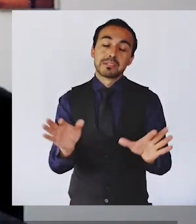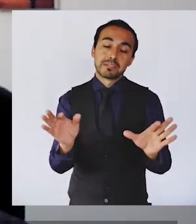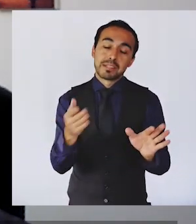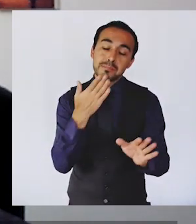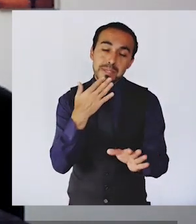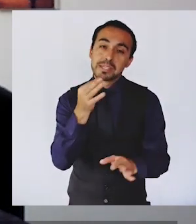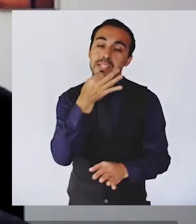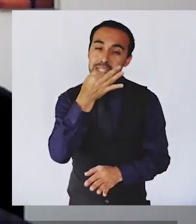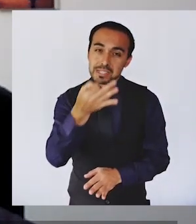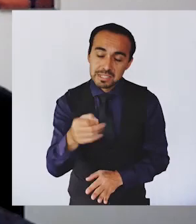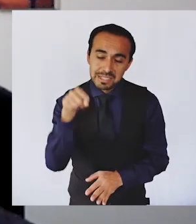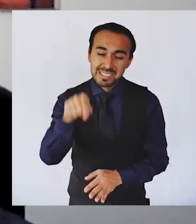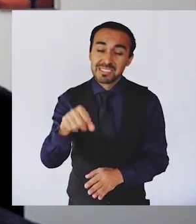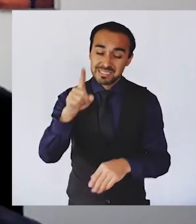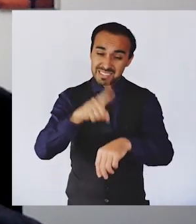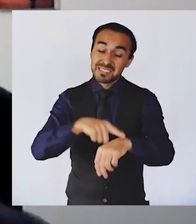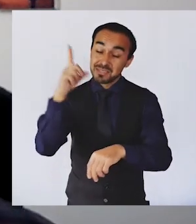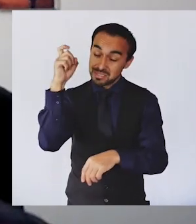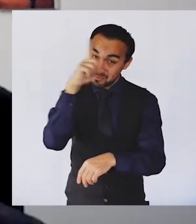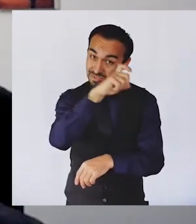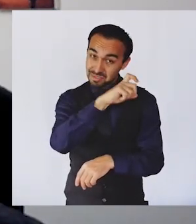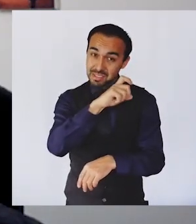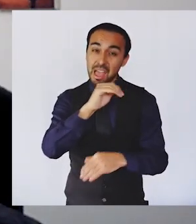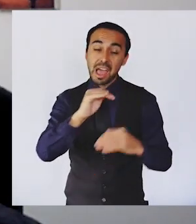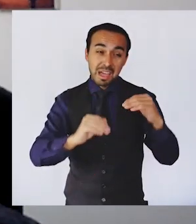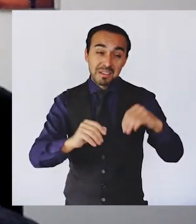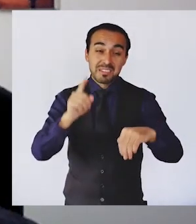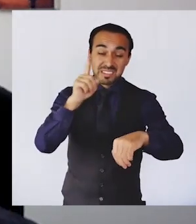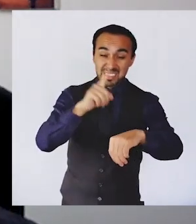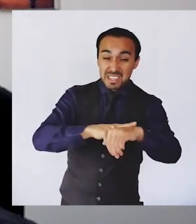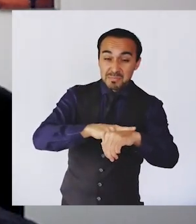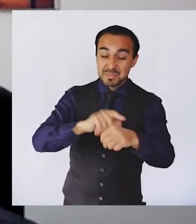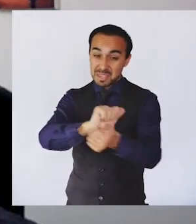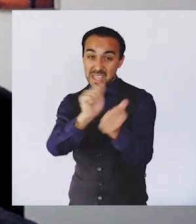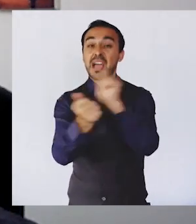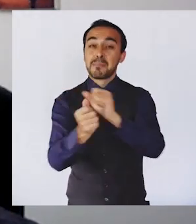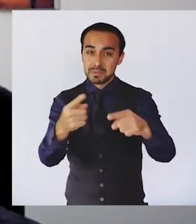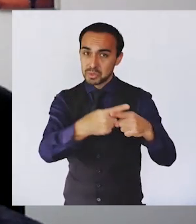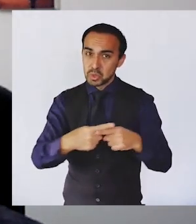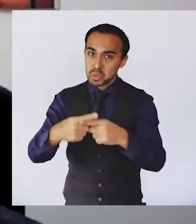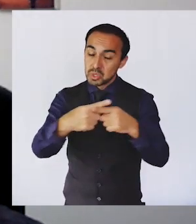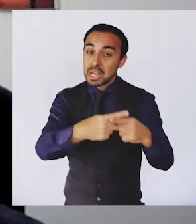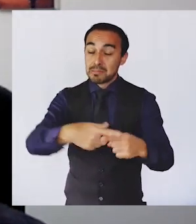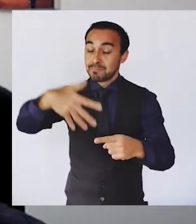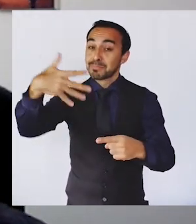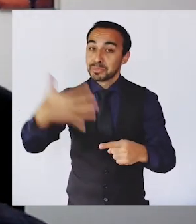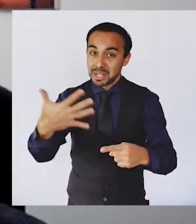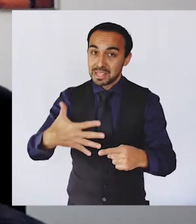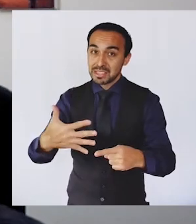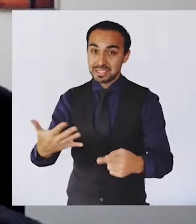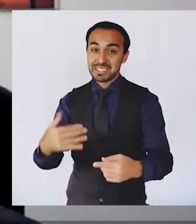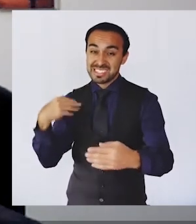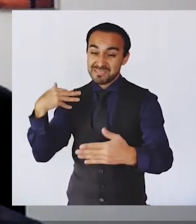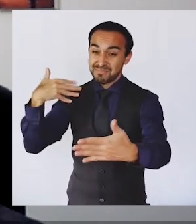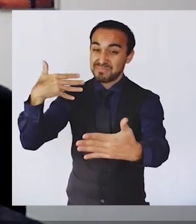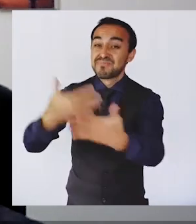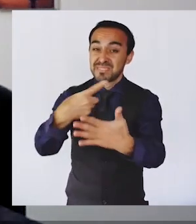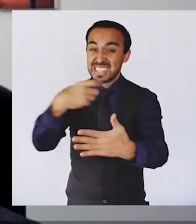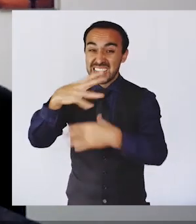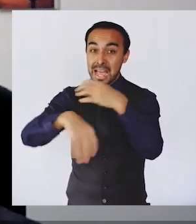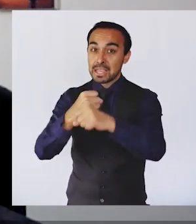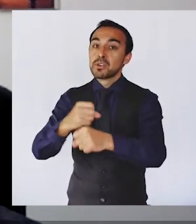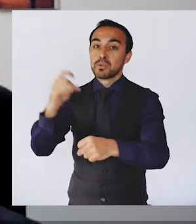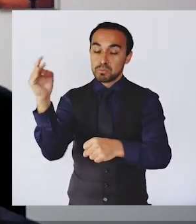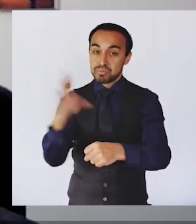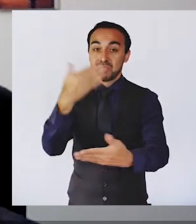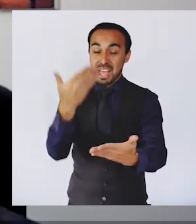complejos, difíciles, probablemente los momentos de transformación social más relevantes de los últimos 100 años. Sin duda alguna, estos efectos